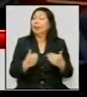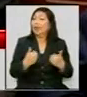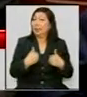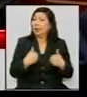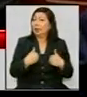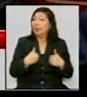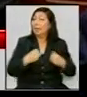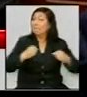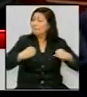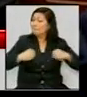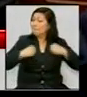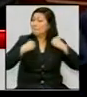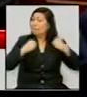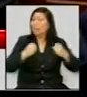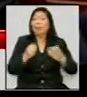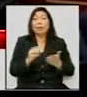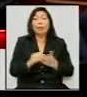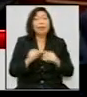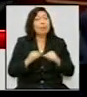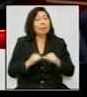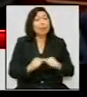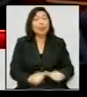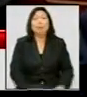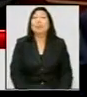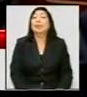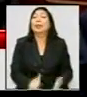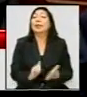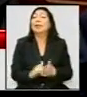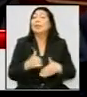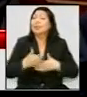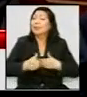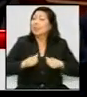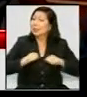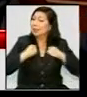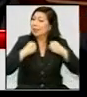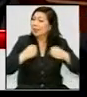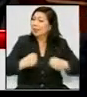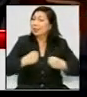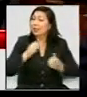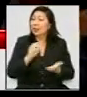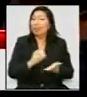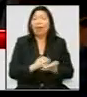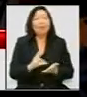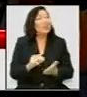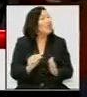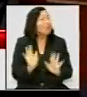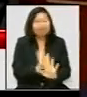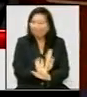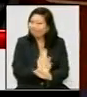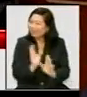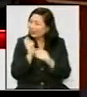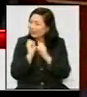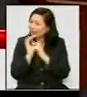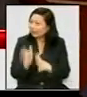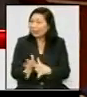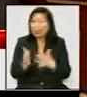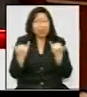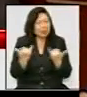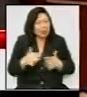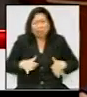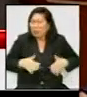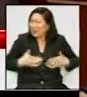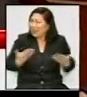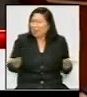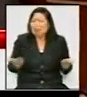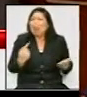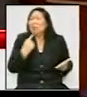capacidad de movilizarse de manera permanente y que sigue en movilización, además, no le vamos a poder traicionar. Acá no podemos